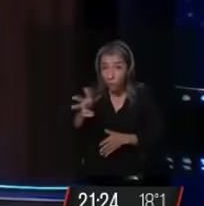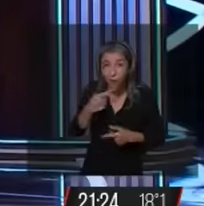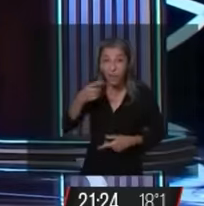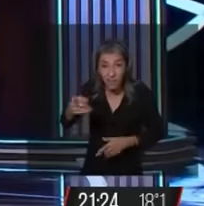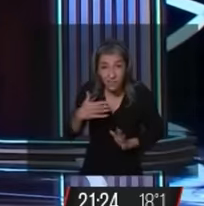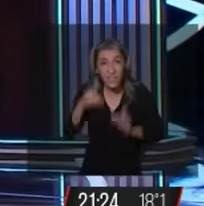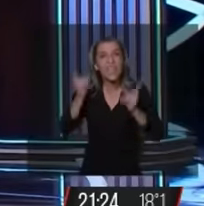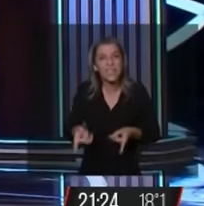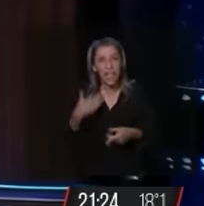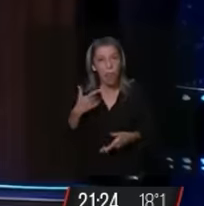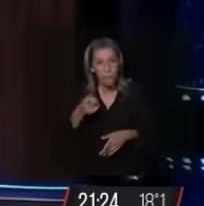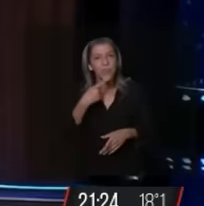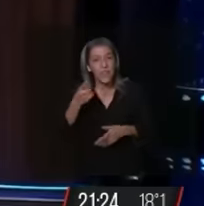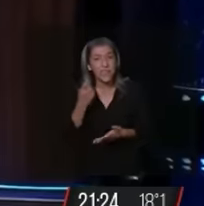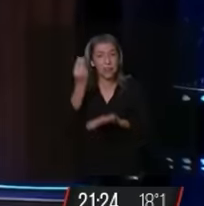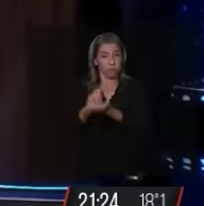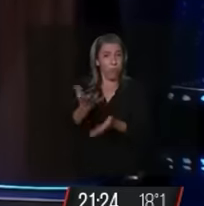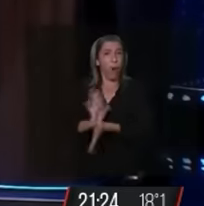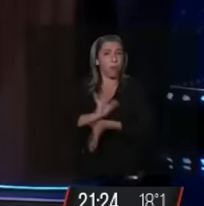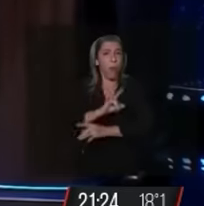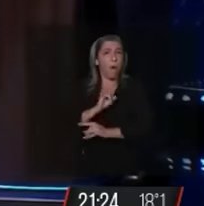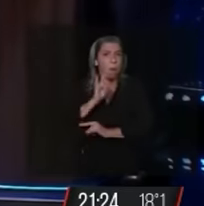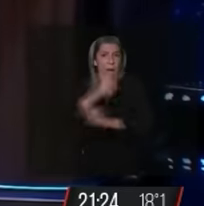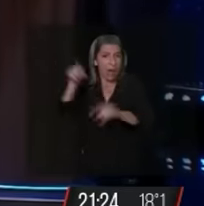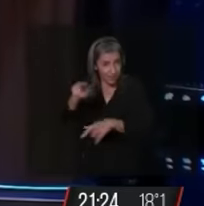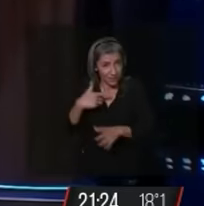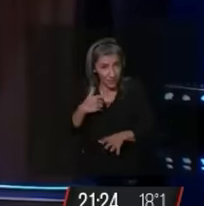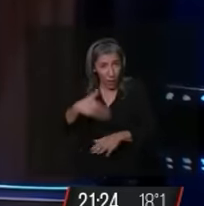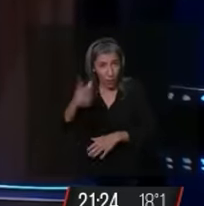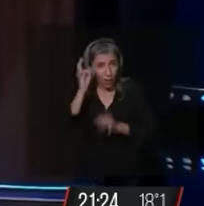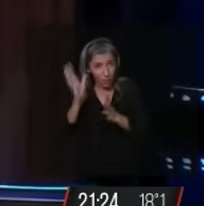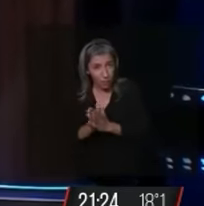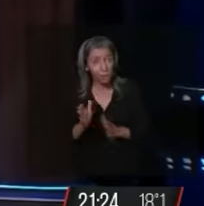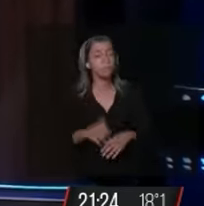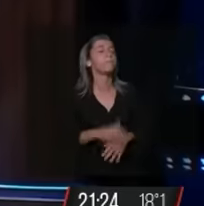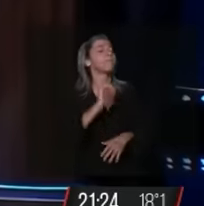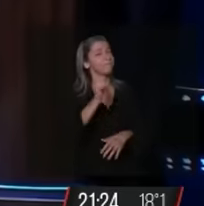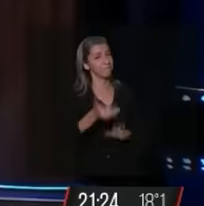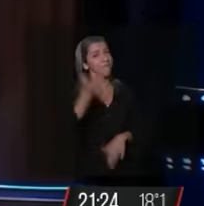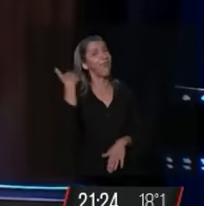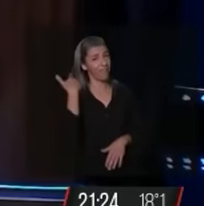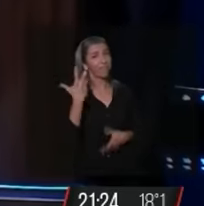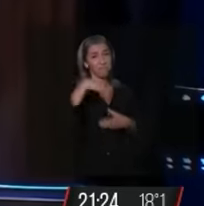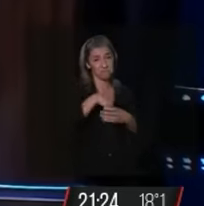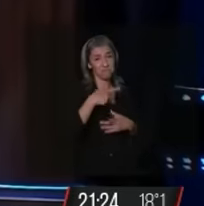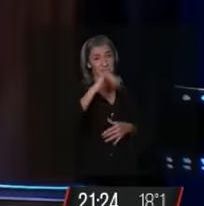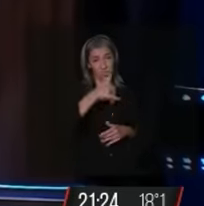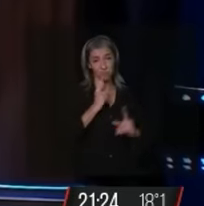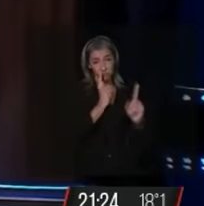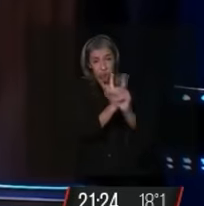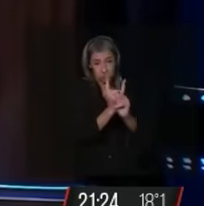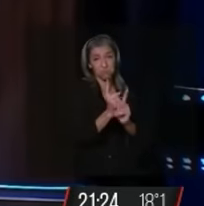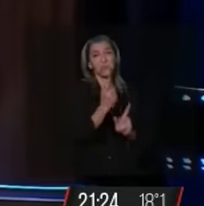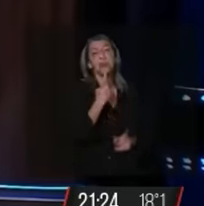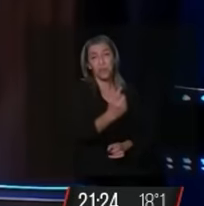representante del maligno, sí o no? Mira, si bien yo esas disculpas las hice internamente y a él le llegaron, si a vos te deja tranquilo